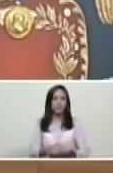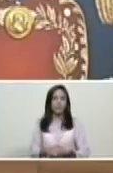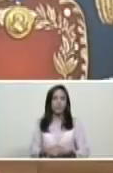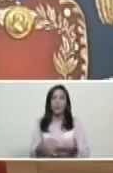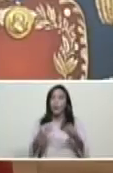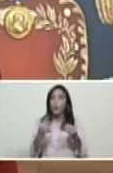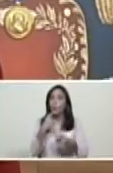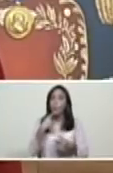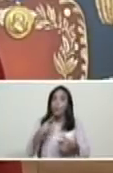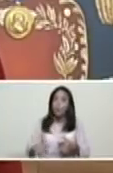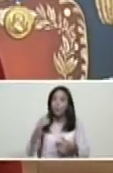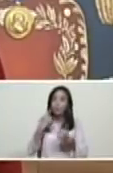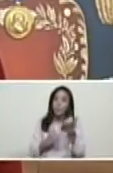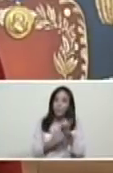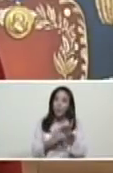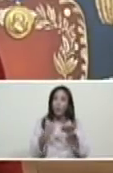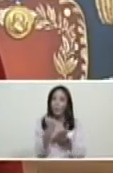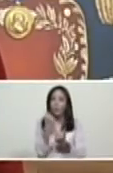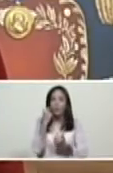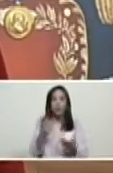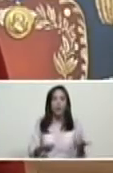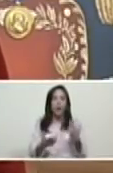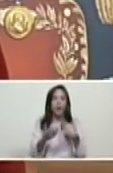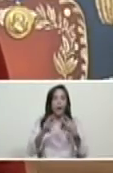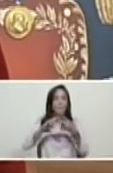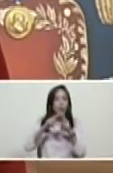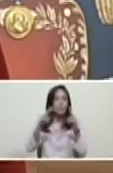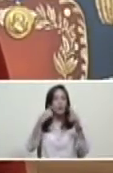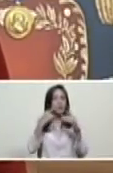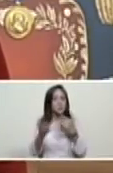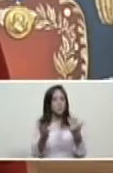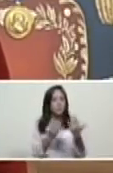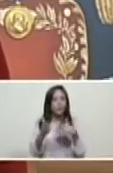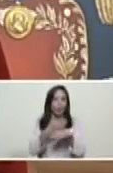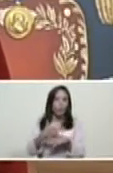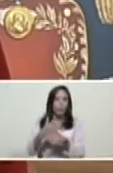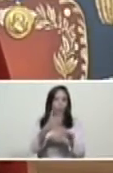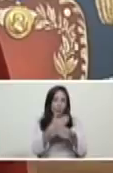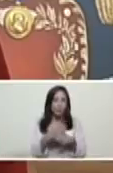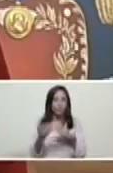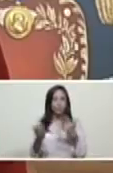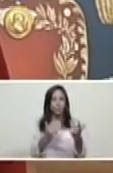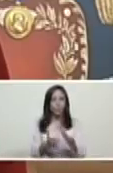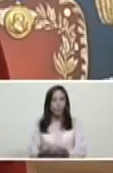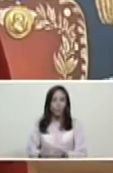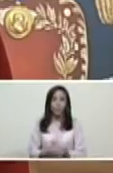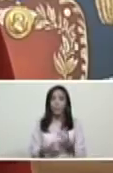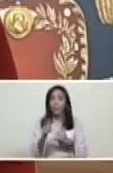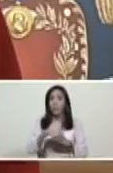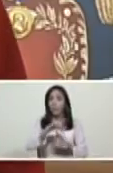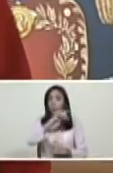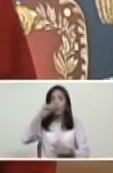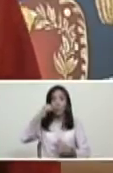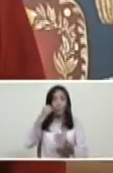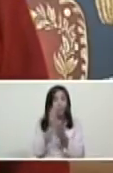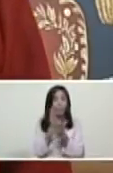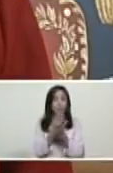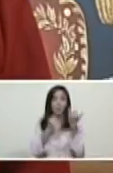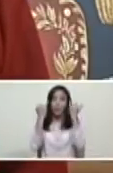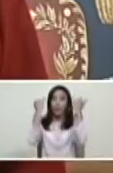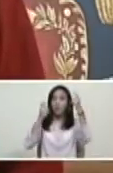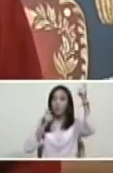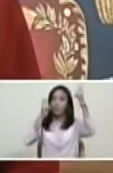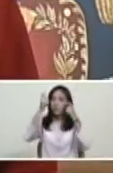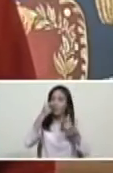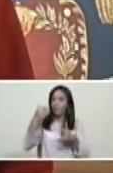el ejemplo también de Turquía, esa diplomacia de paz de la que usted habla, bueno, está triunfando y está ese legado vibrando en lo que es un mundo